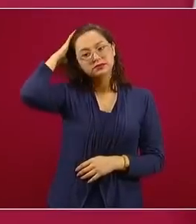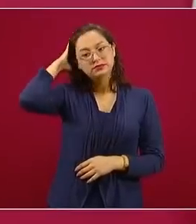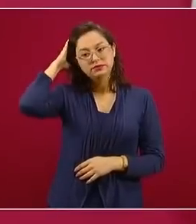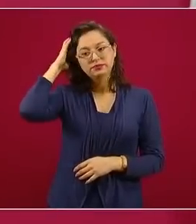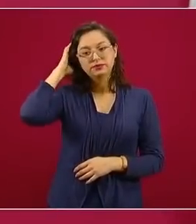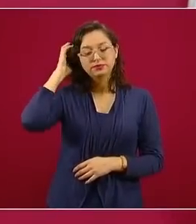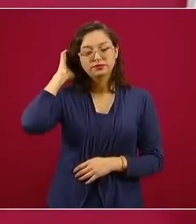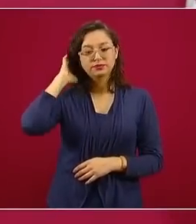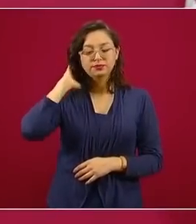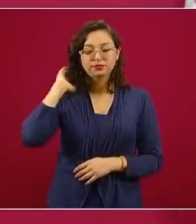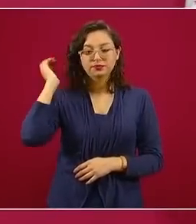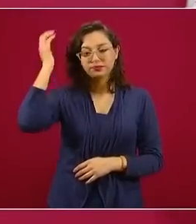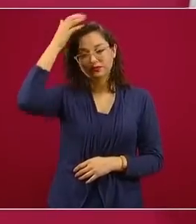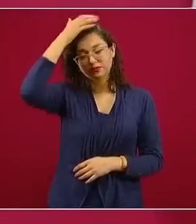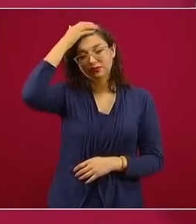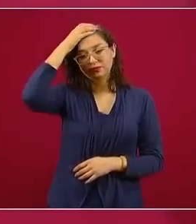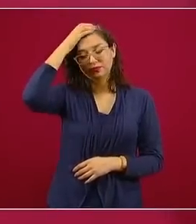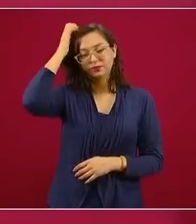Y ya les,